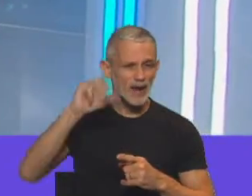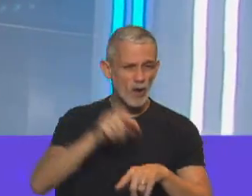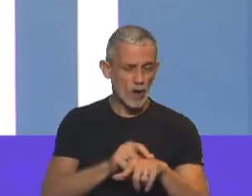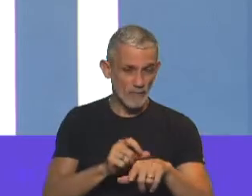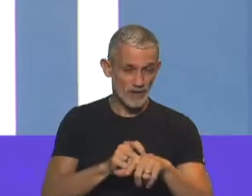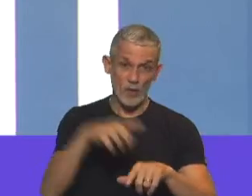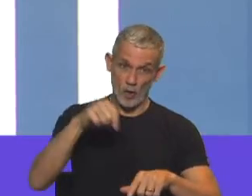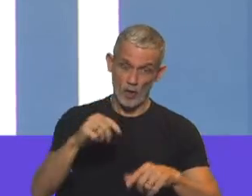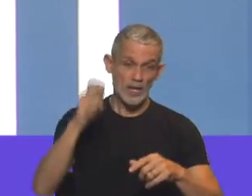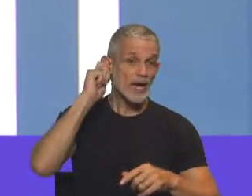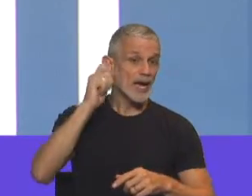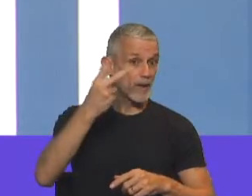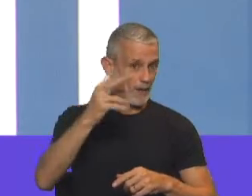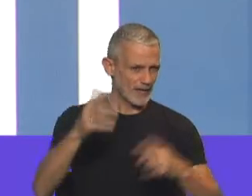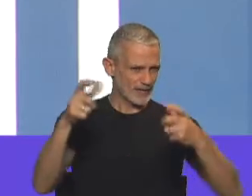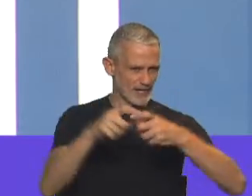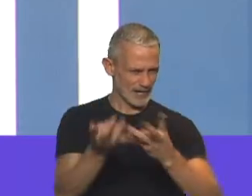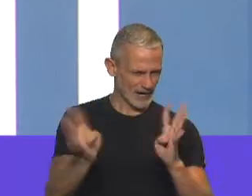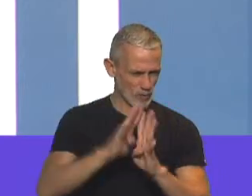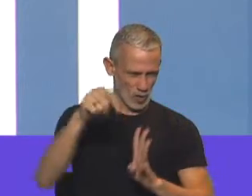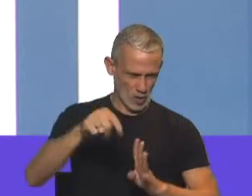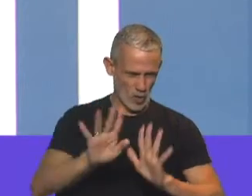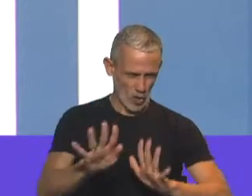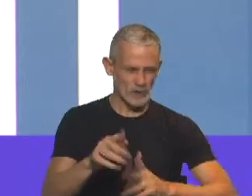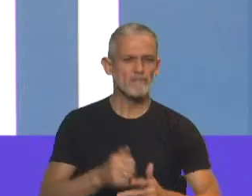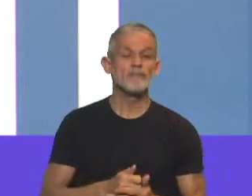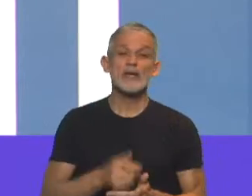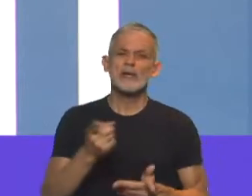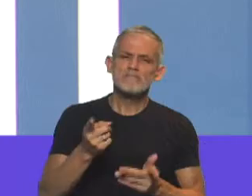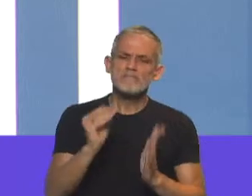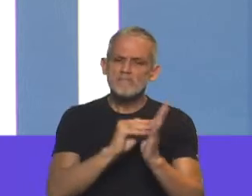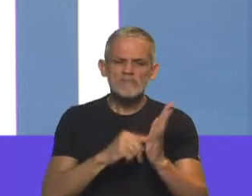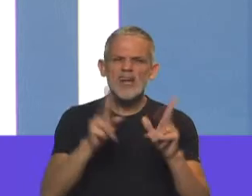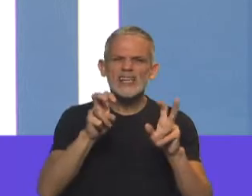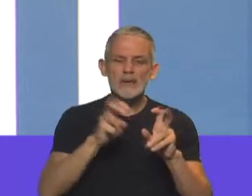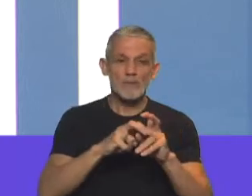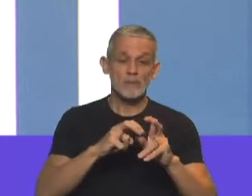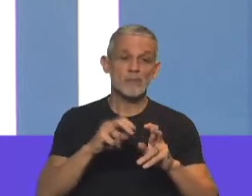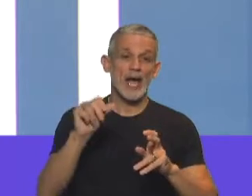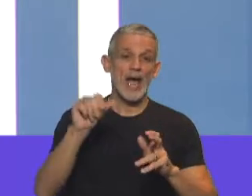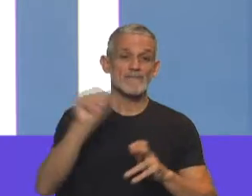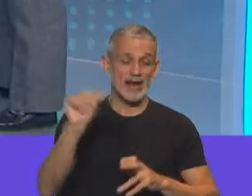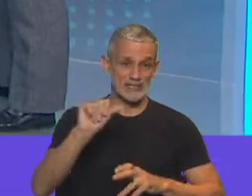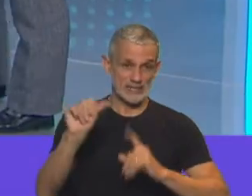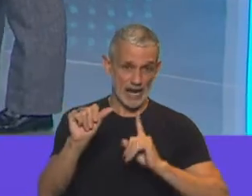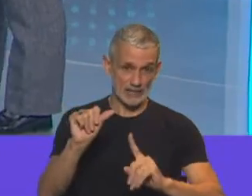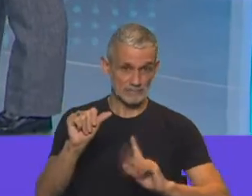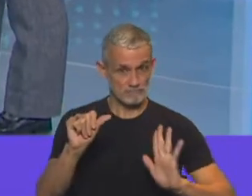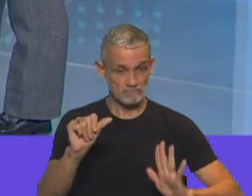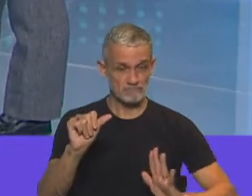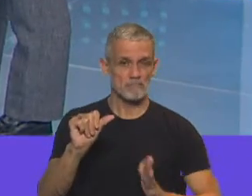hoy el presidente va a estar en la reunión g20 por supuesto que una de las agendas es afganistán pero pero